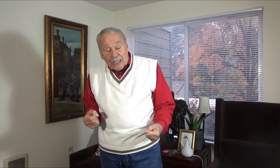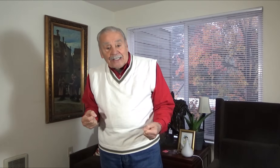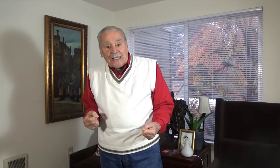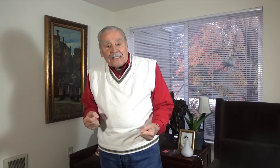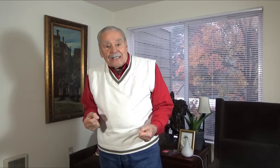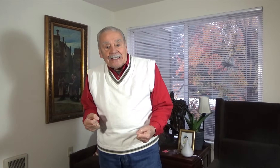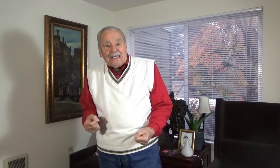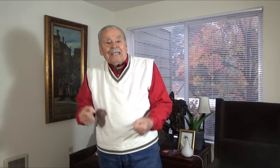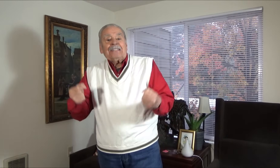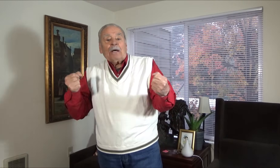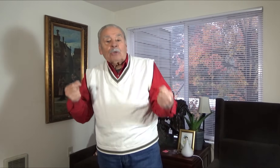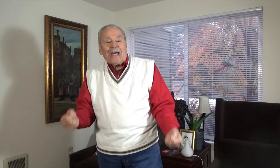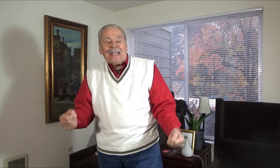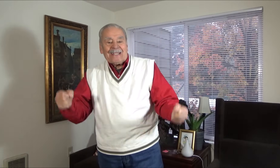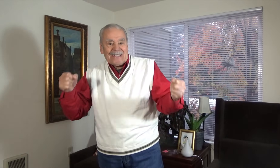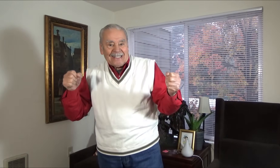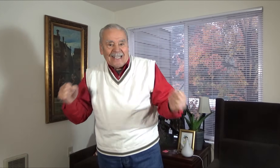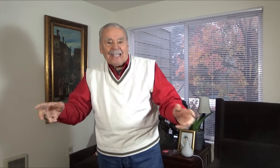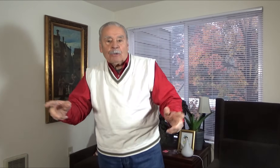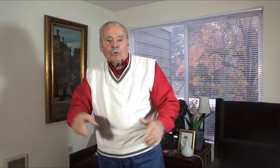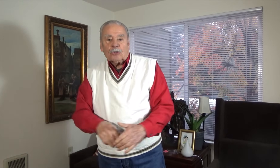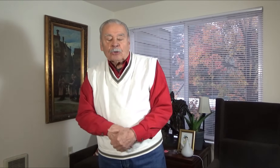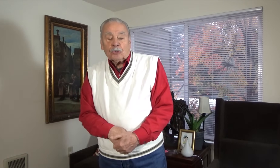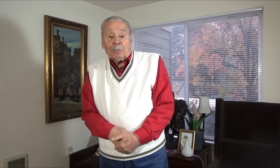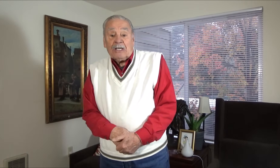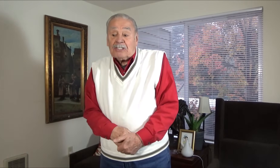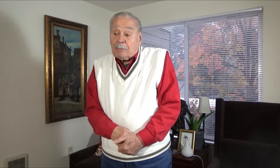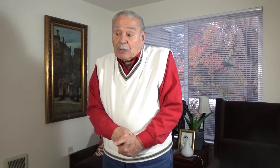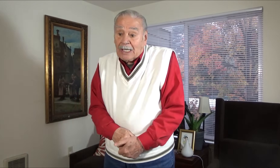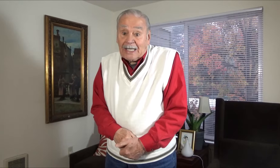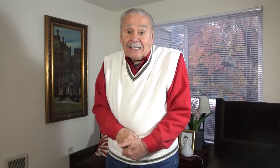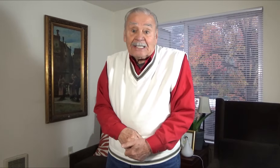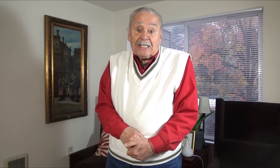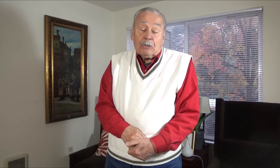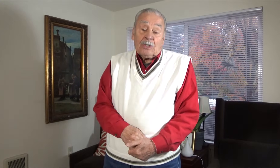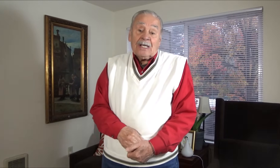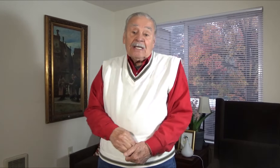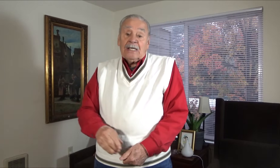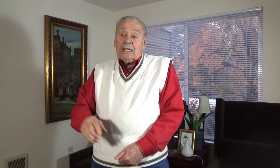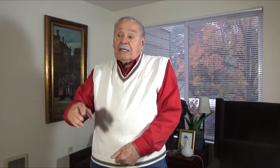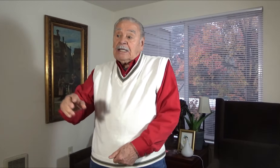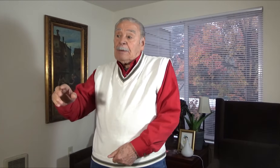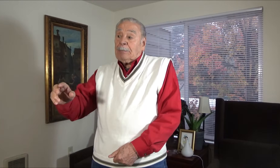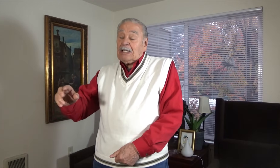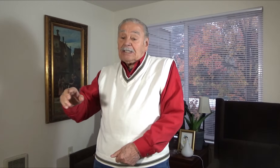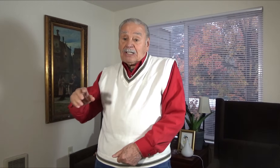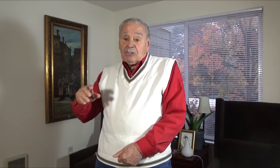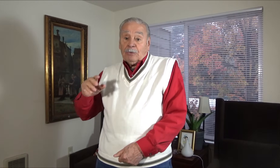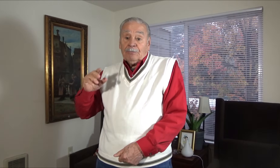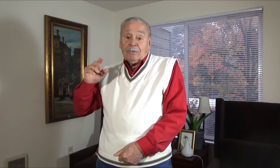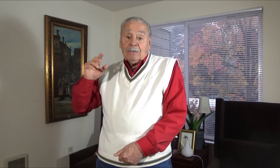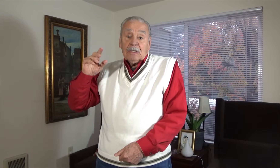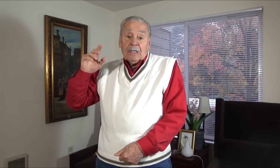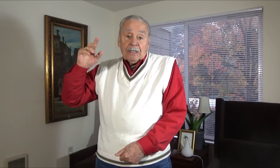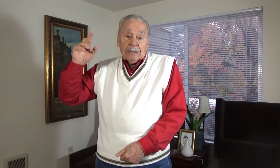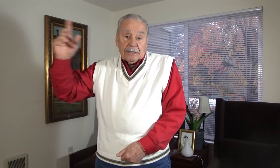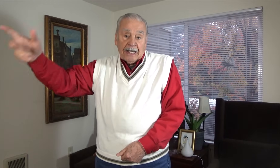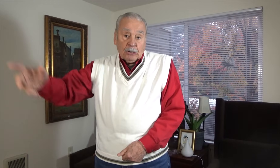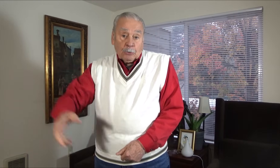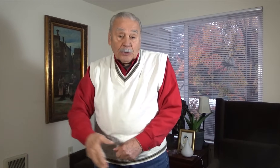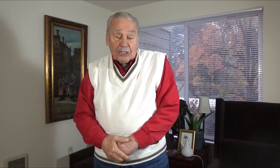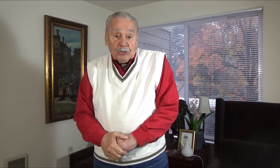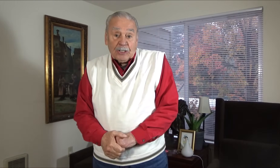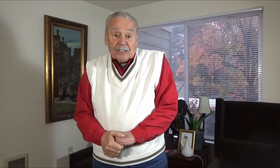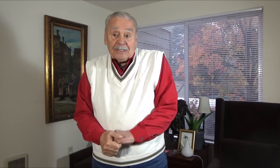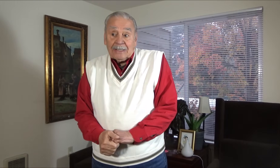que hoy están instauradas en cada uno de nuestros países por las grandes deudas y la penetración de